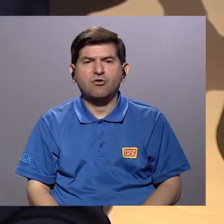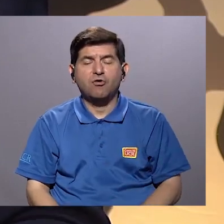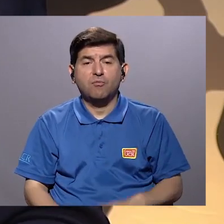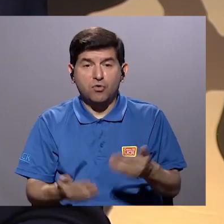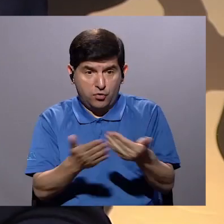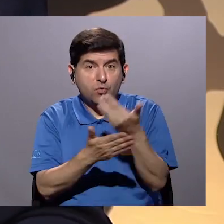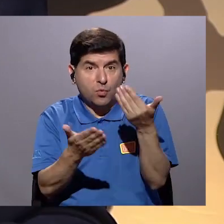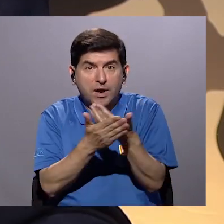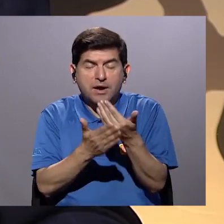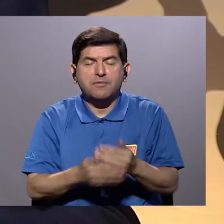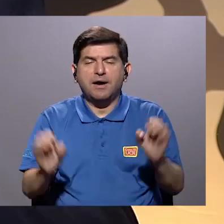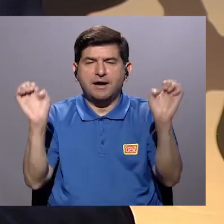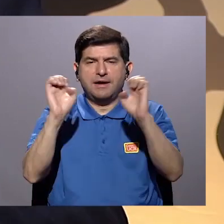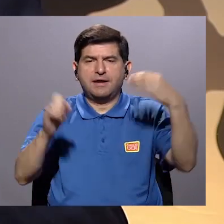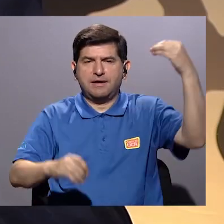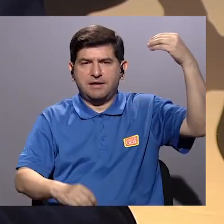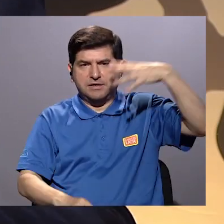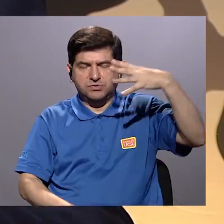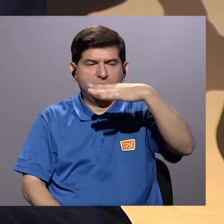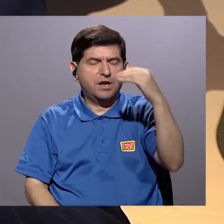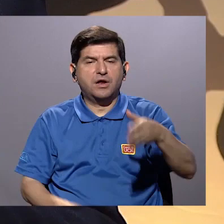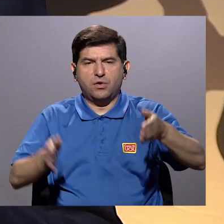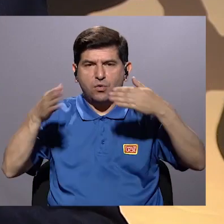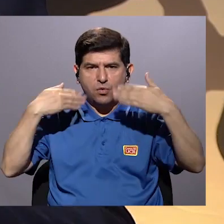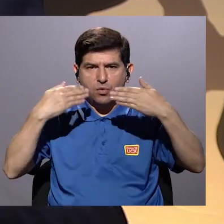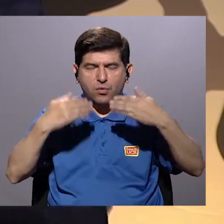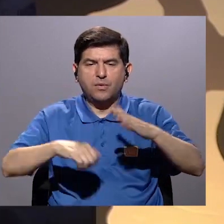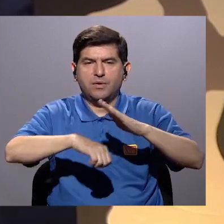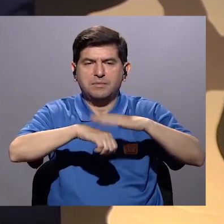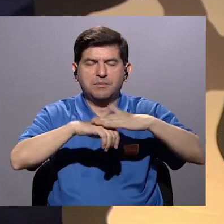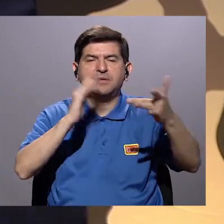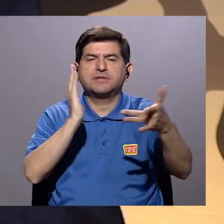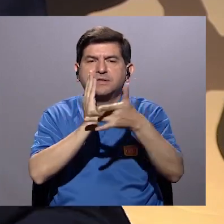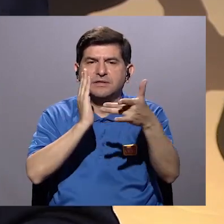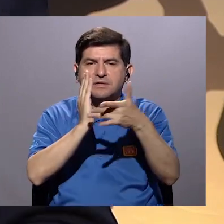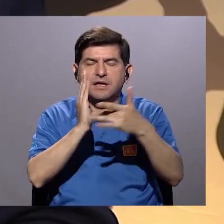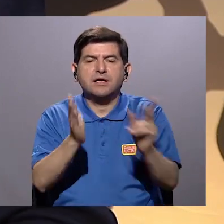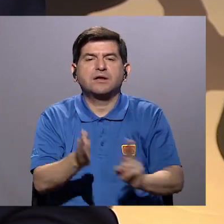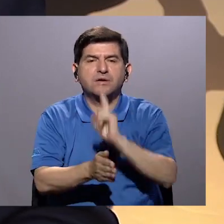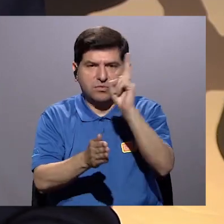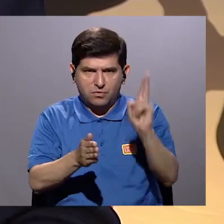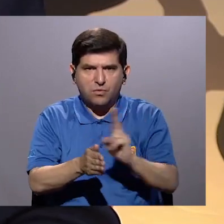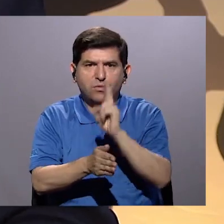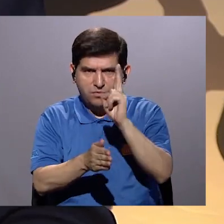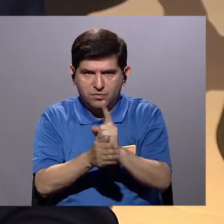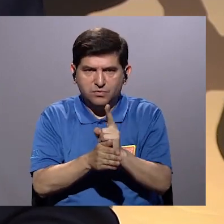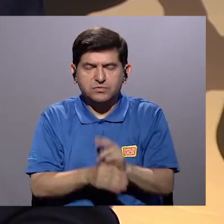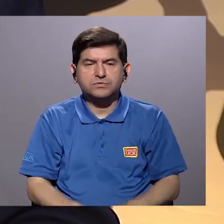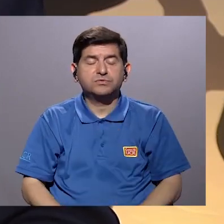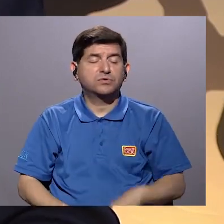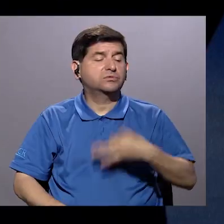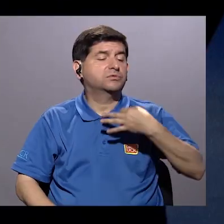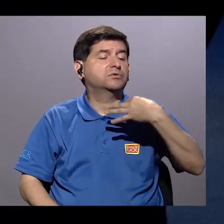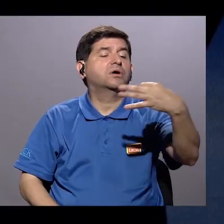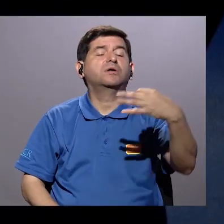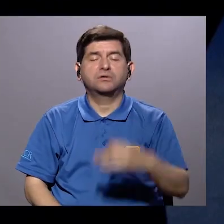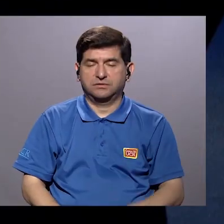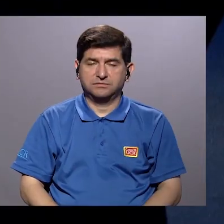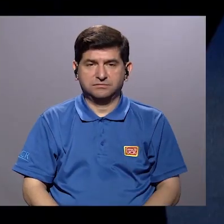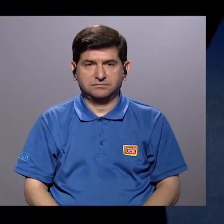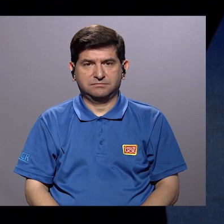energía eólica, y cómo facilitar justamente esas tecnologías para ser utilizadas en la vida diaria. Sí, hace